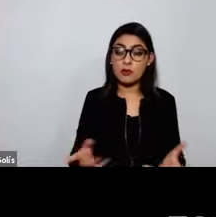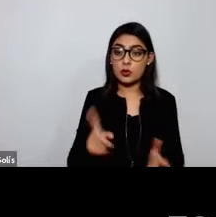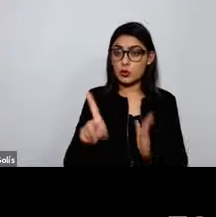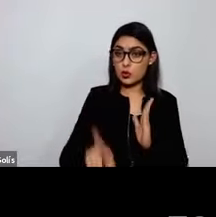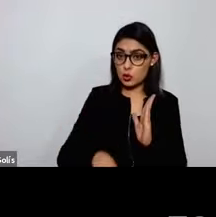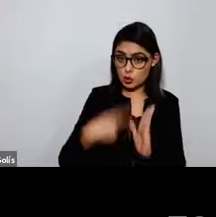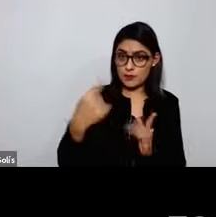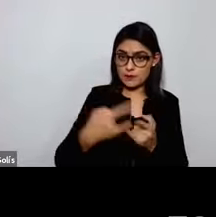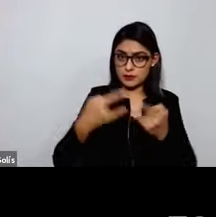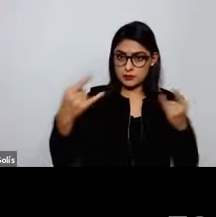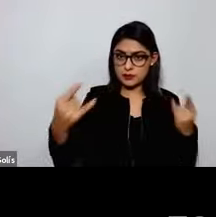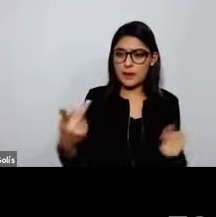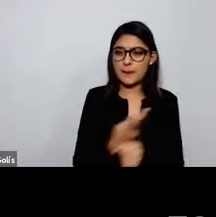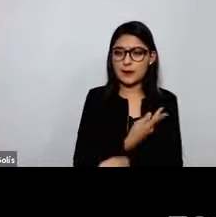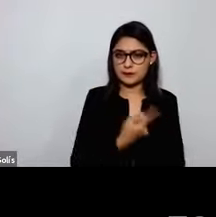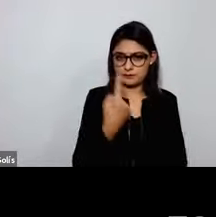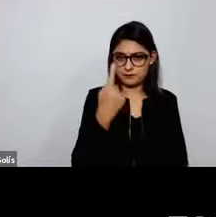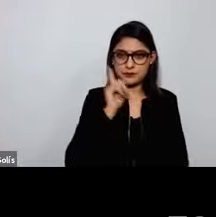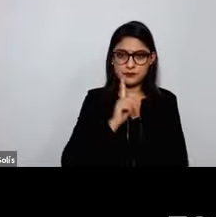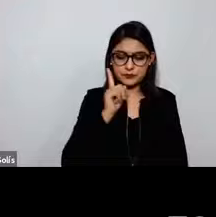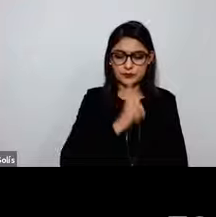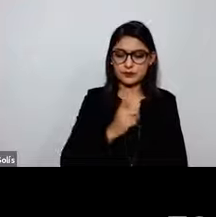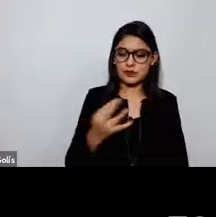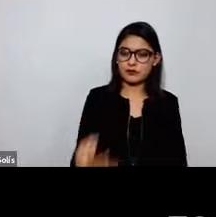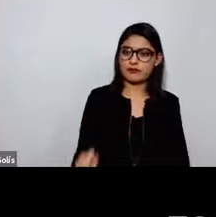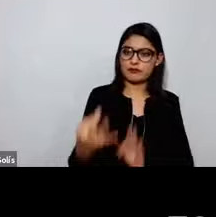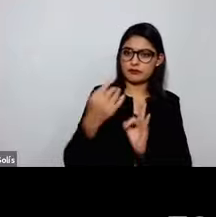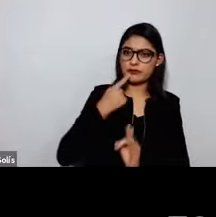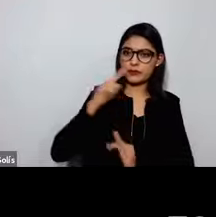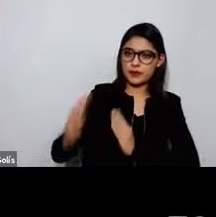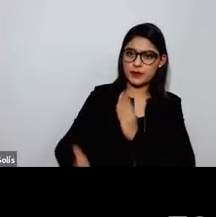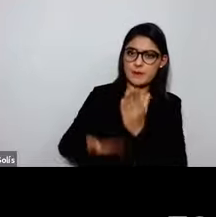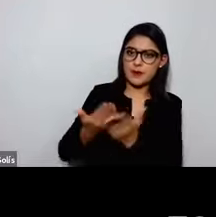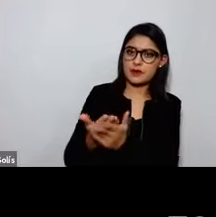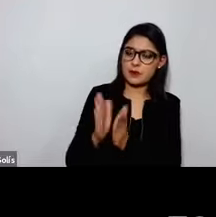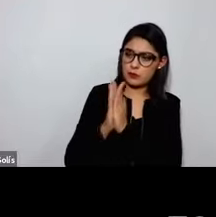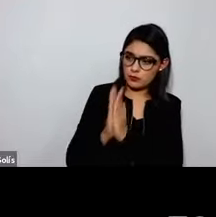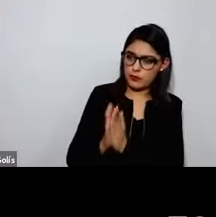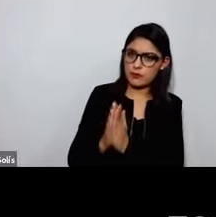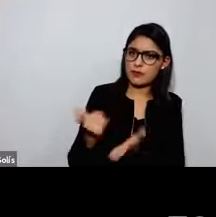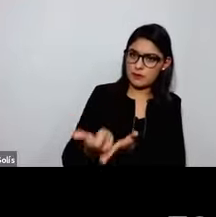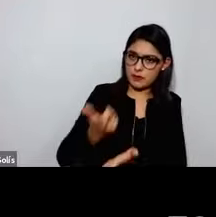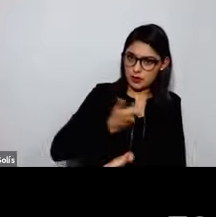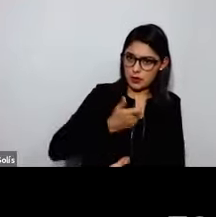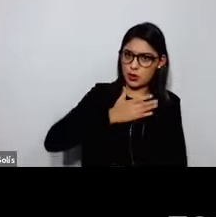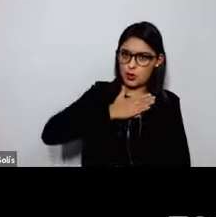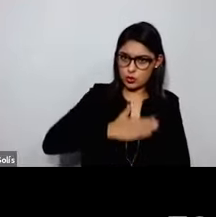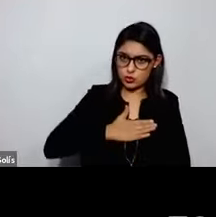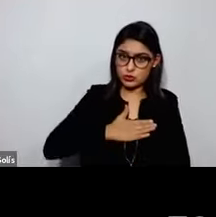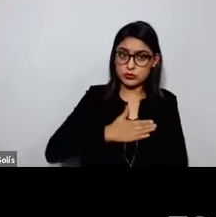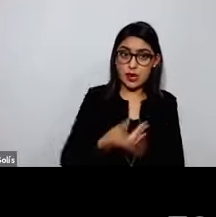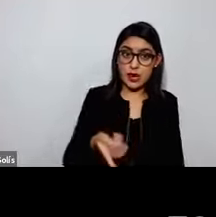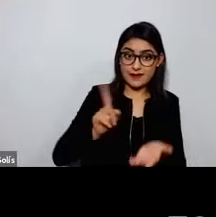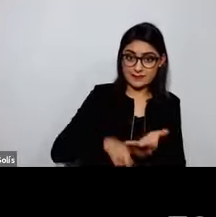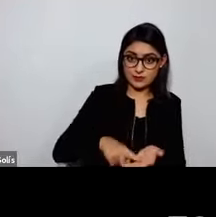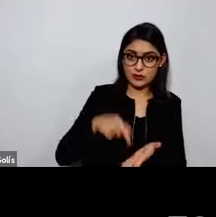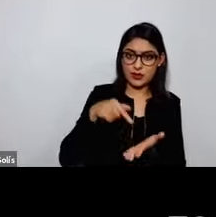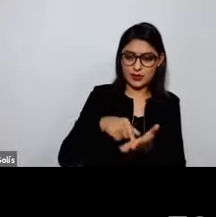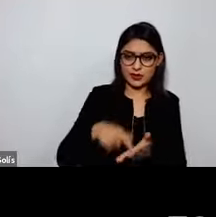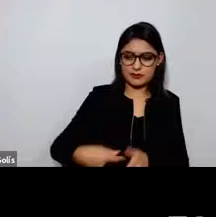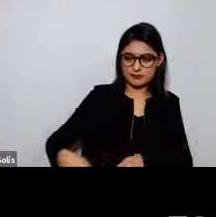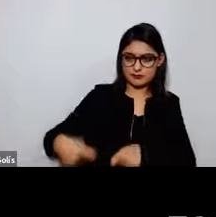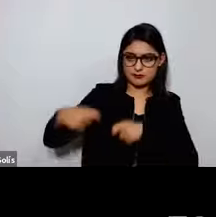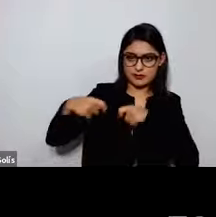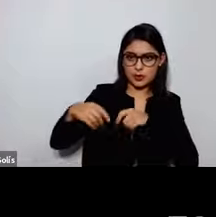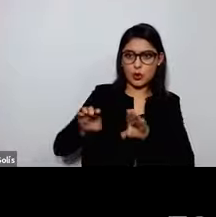casos, una mujer estaba demandando una pensión compensatoria. Y lo que se puede leer de los antecedentes